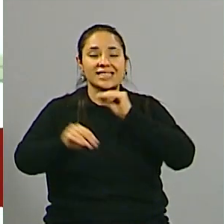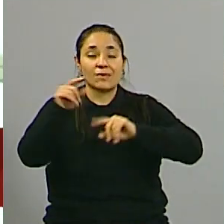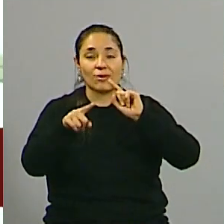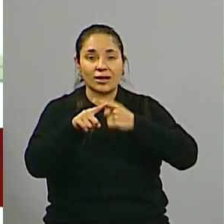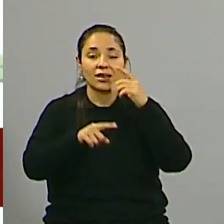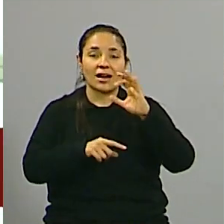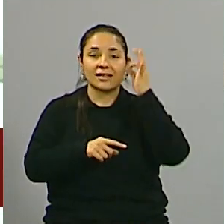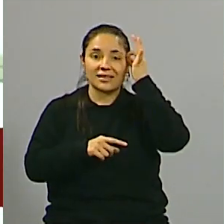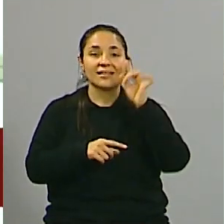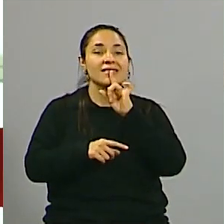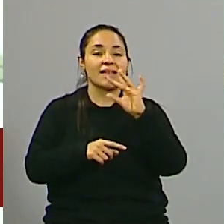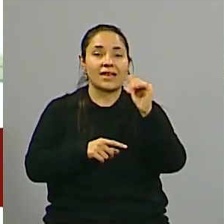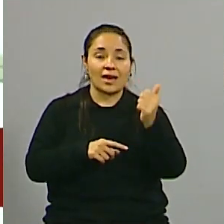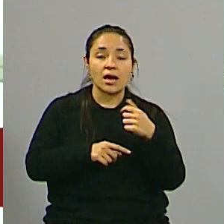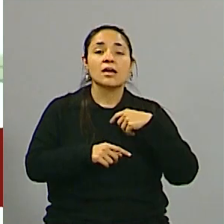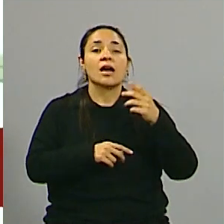Recuerden, en